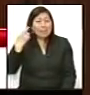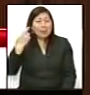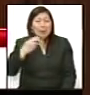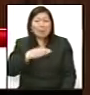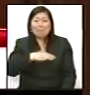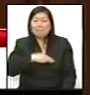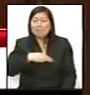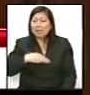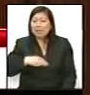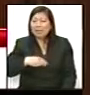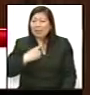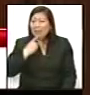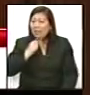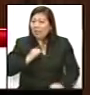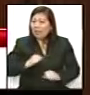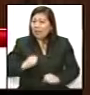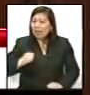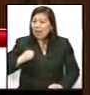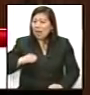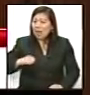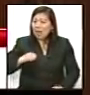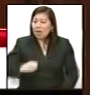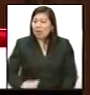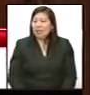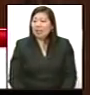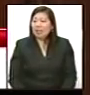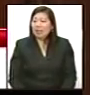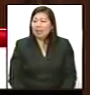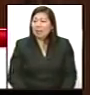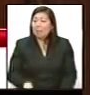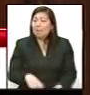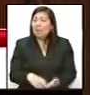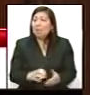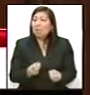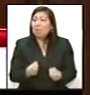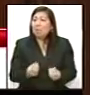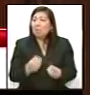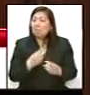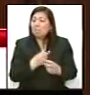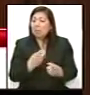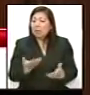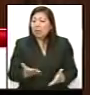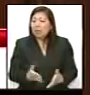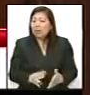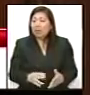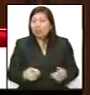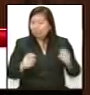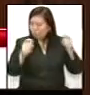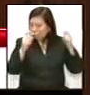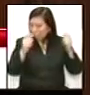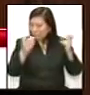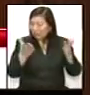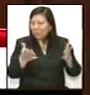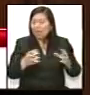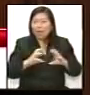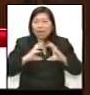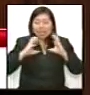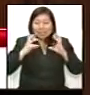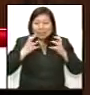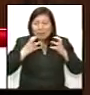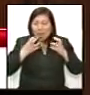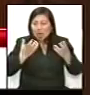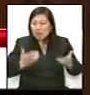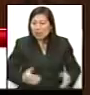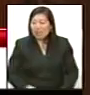ministros, que critican a los alcaldes de los pueblos porque hacen un monumento al sombrero, al choclo y no sé qué otra cosa